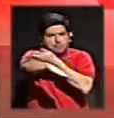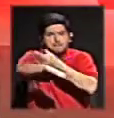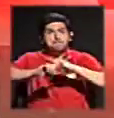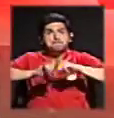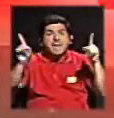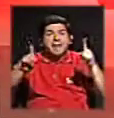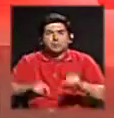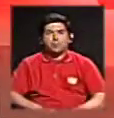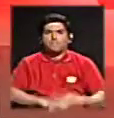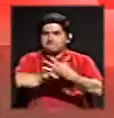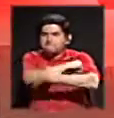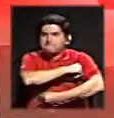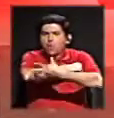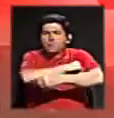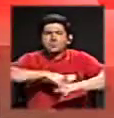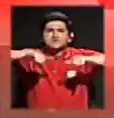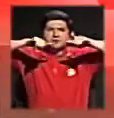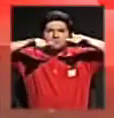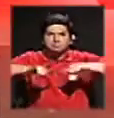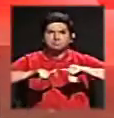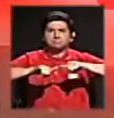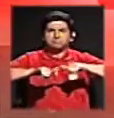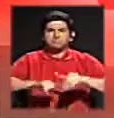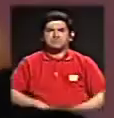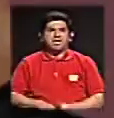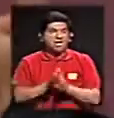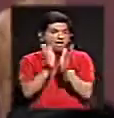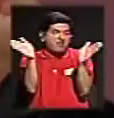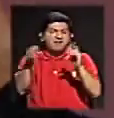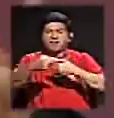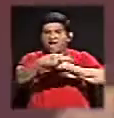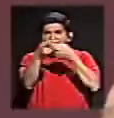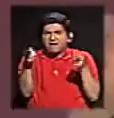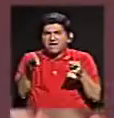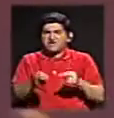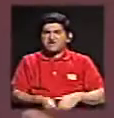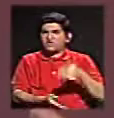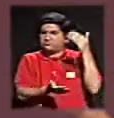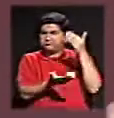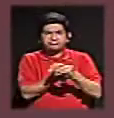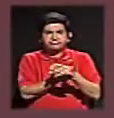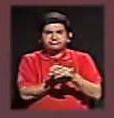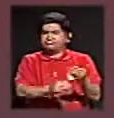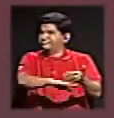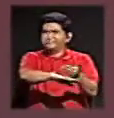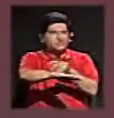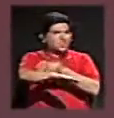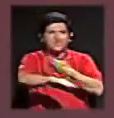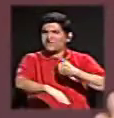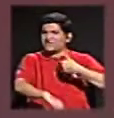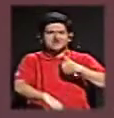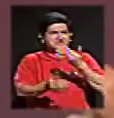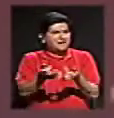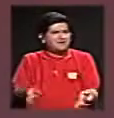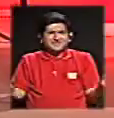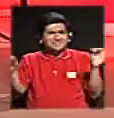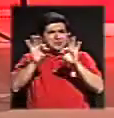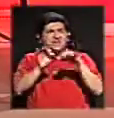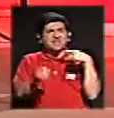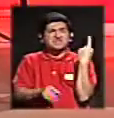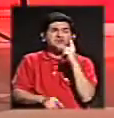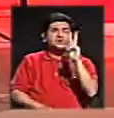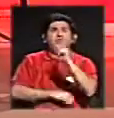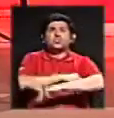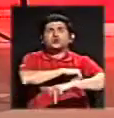pero la pobreza se mantiene en términos generales en la región estancada. No hay progresos significativos, salvo en